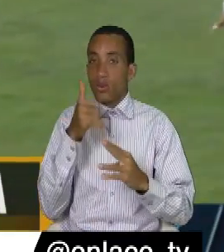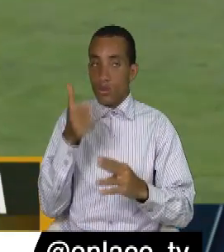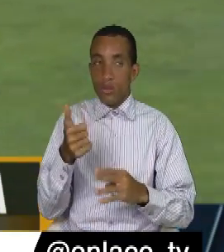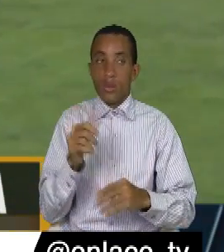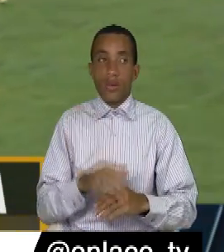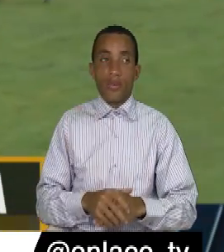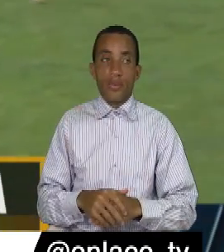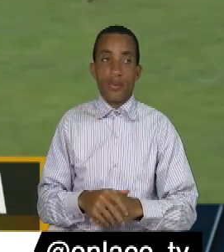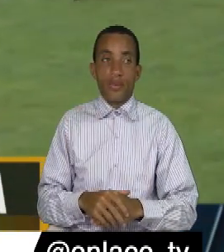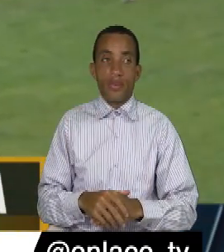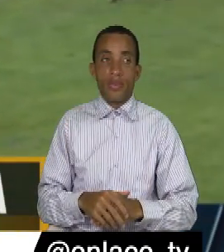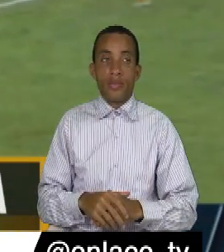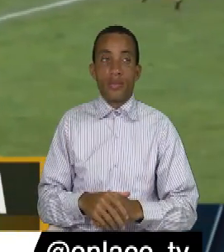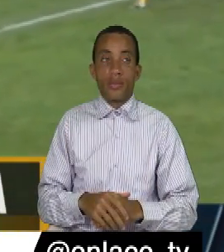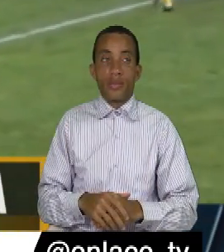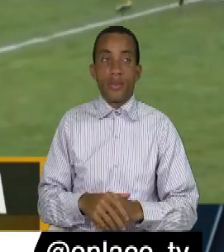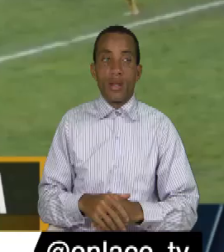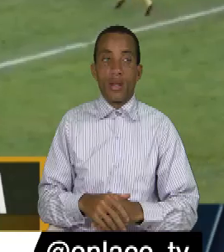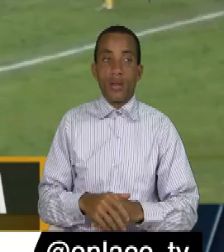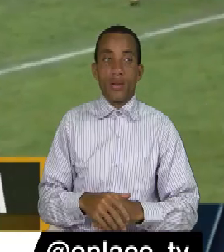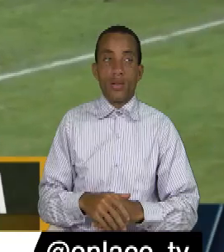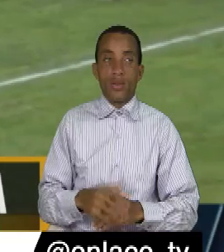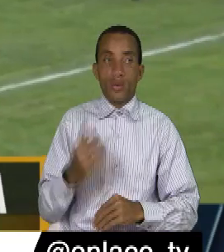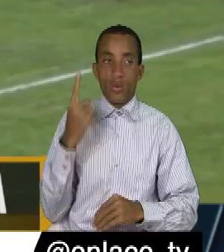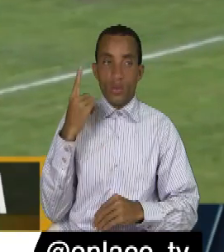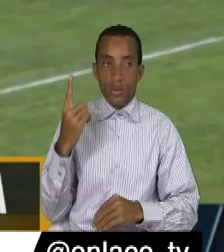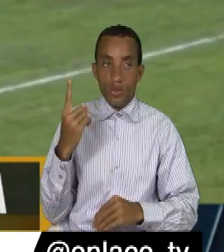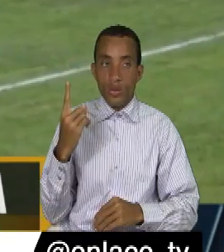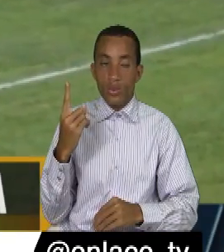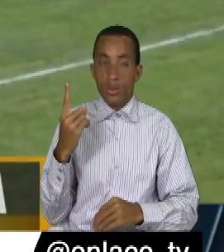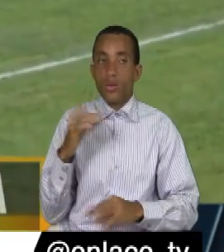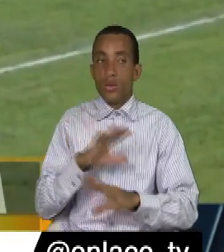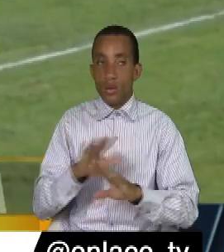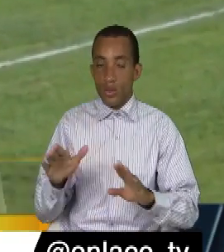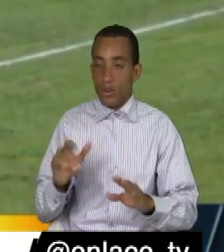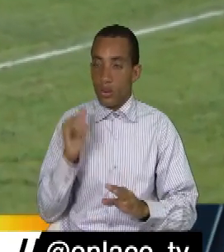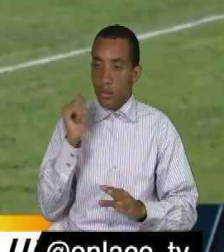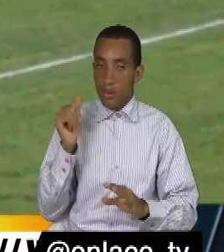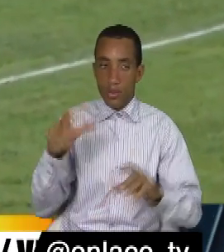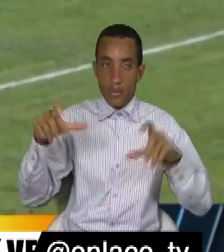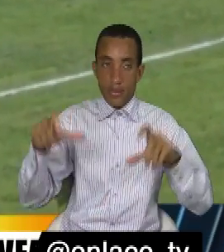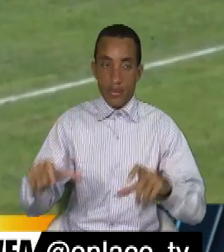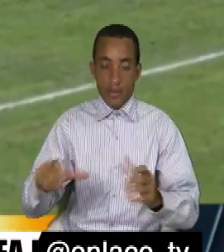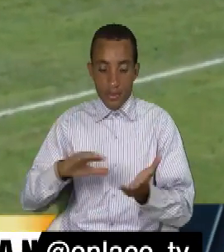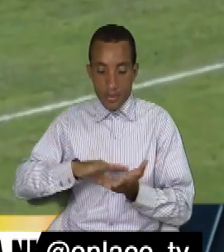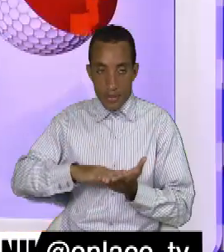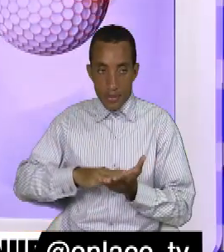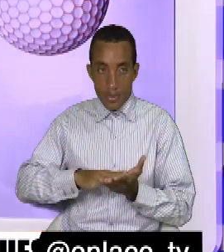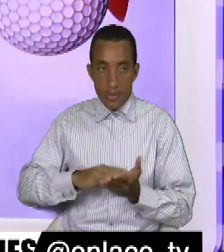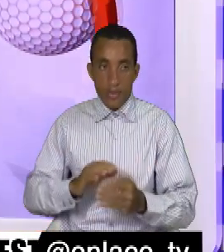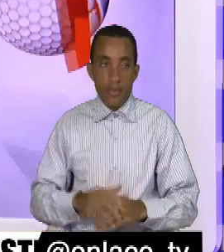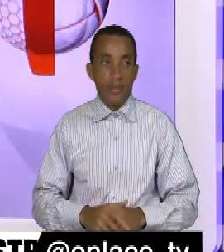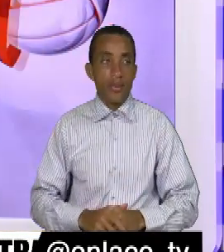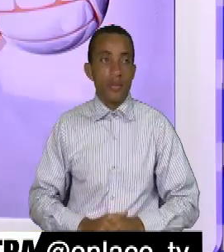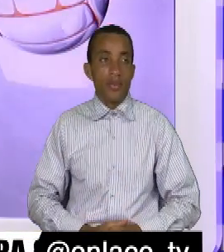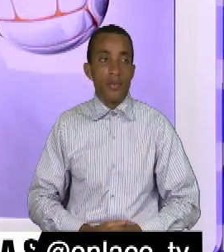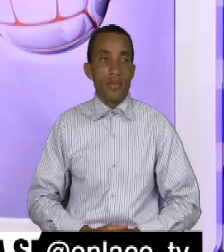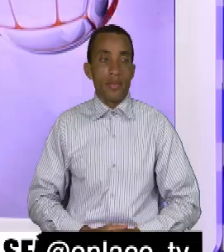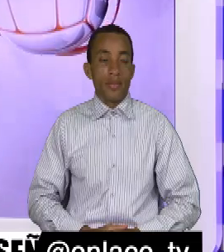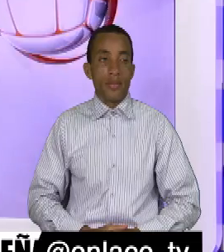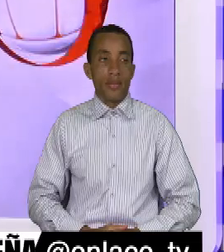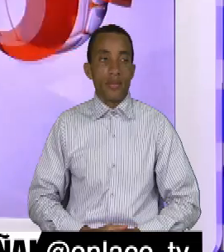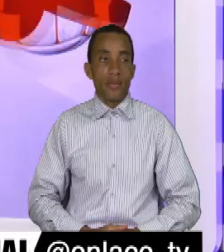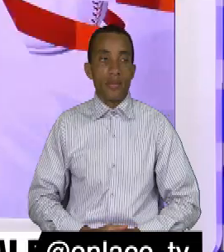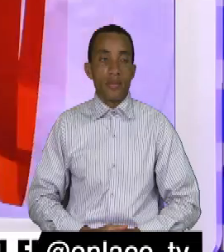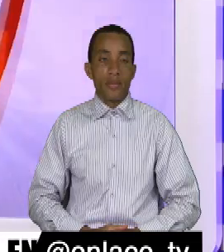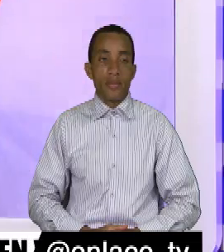Los leopardos por su parte anotaron el gol que les evitó irse en blanco en su propia cancha. De este equipo ahora dirige. Y avanza